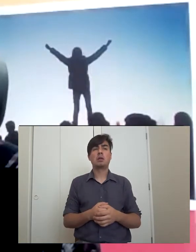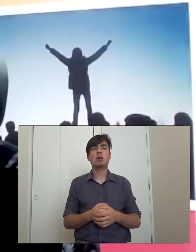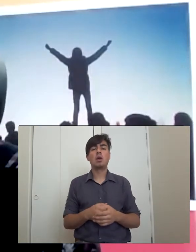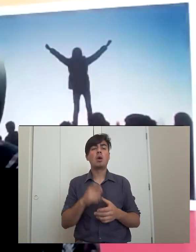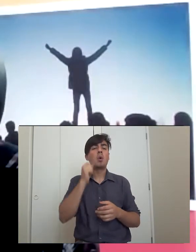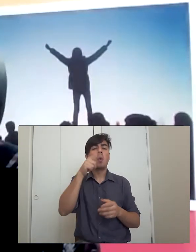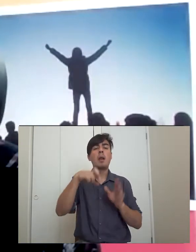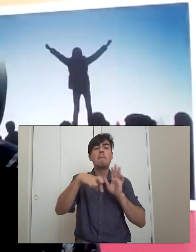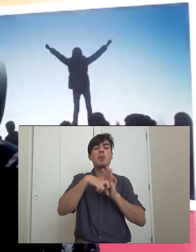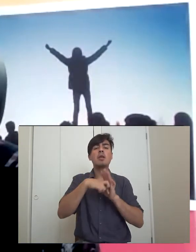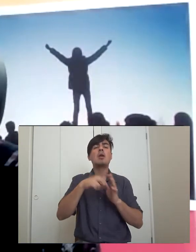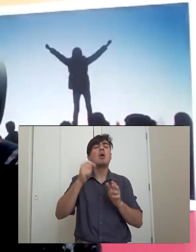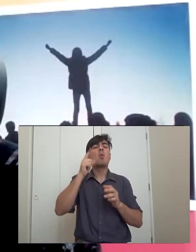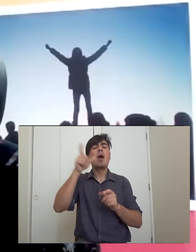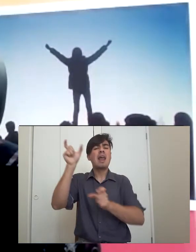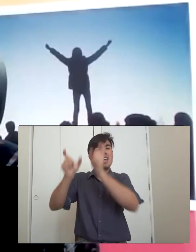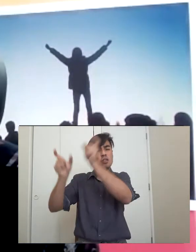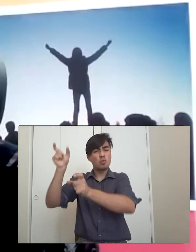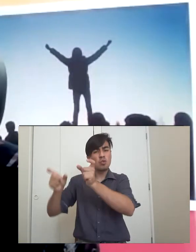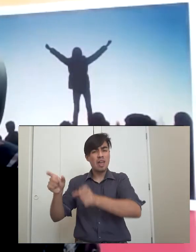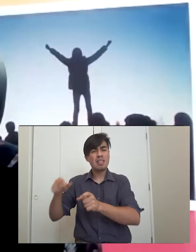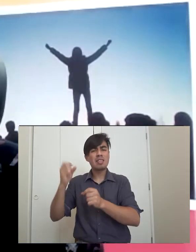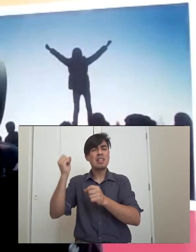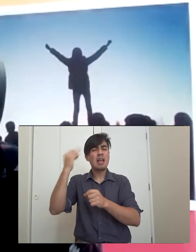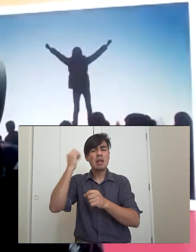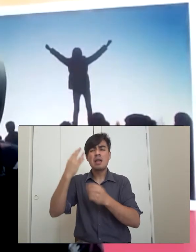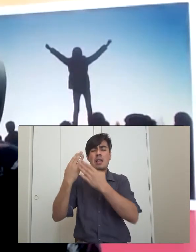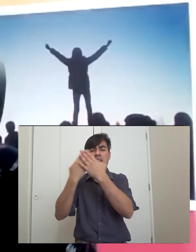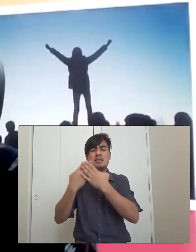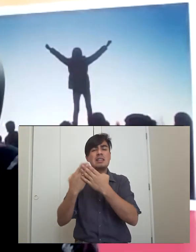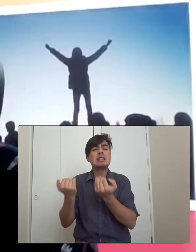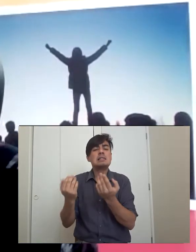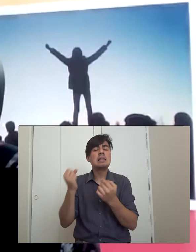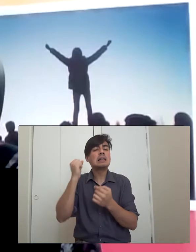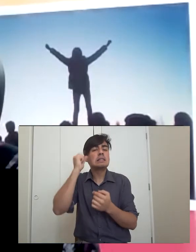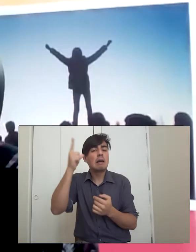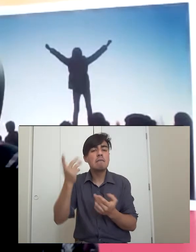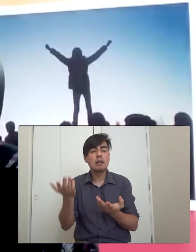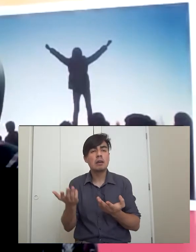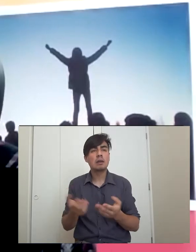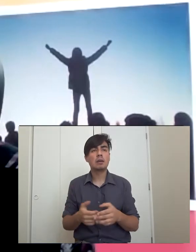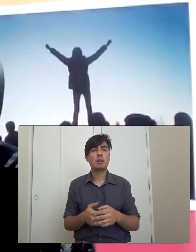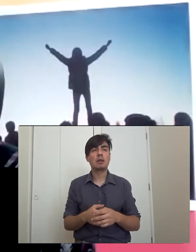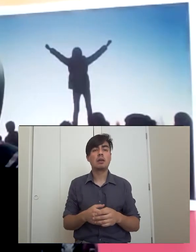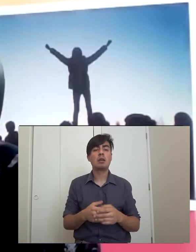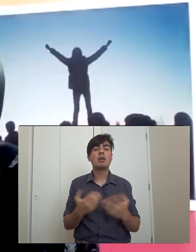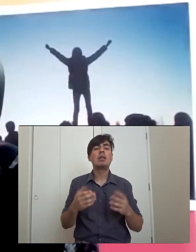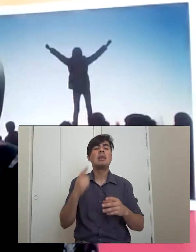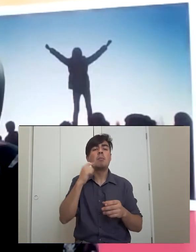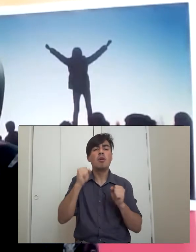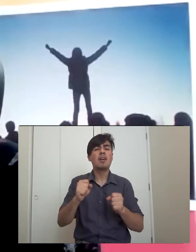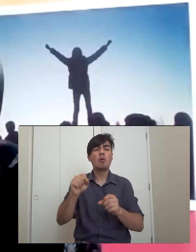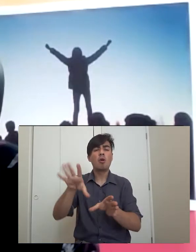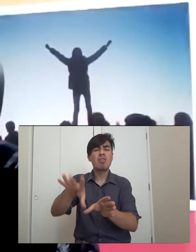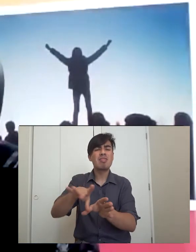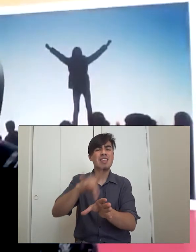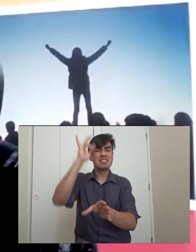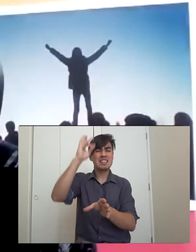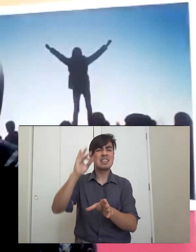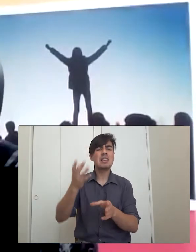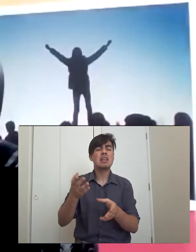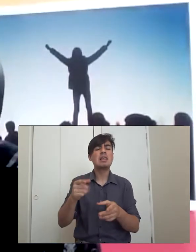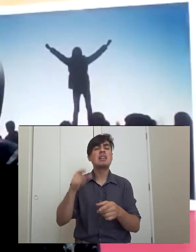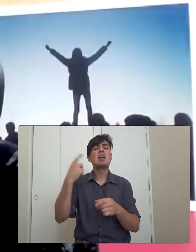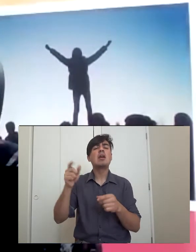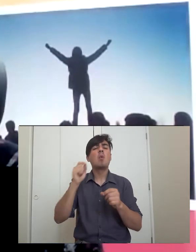Cuando los estudiantes aprenden de algún tema, puede alentárseles a decidir cuáles son las preguntas en